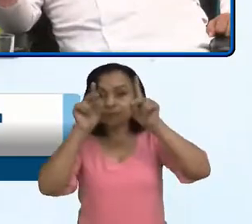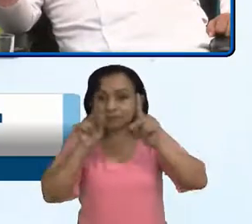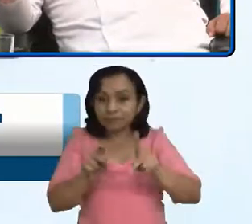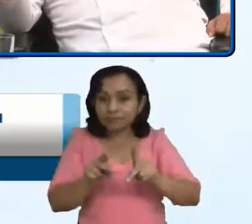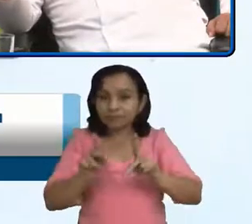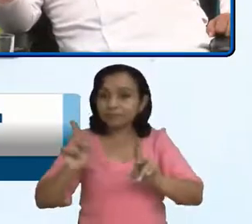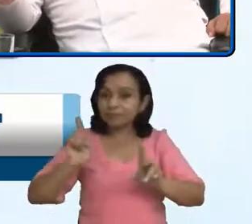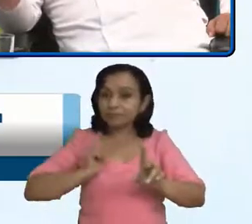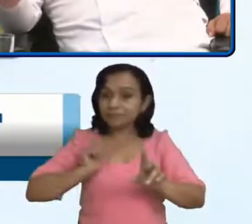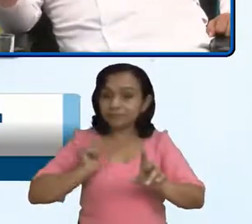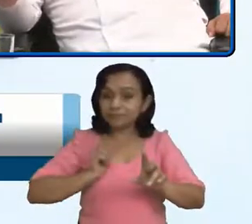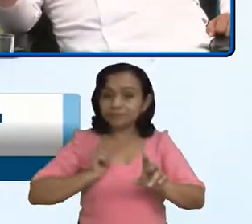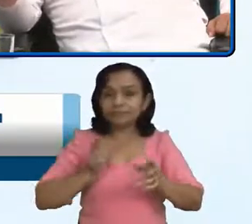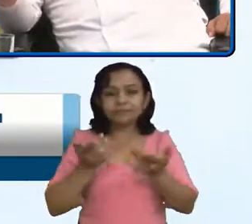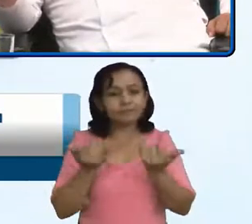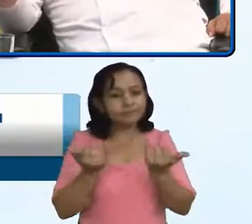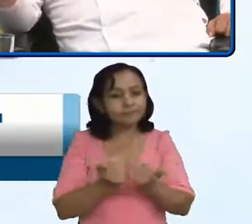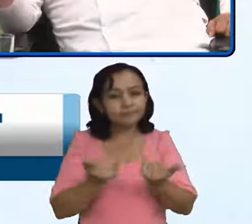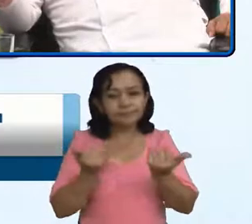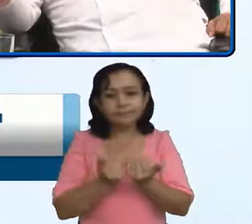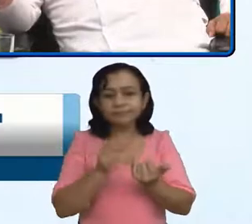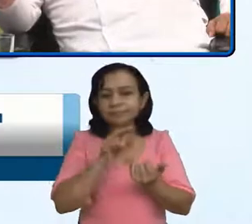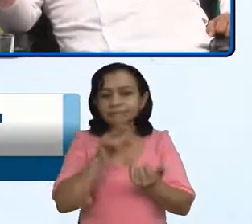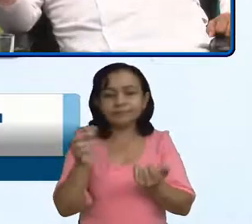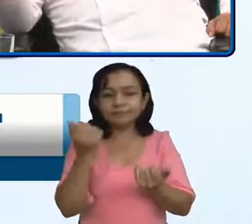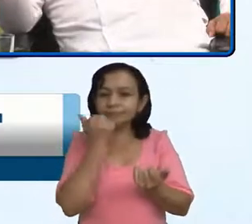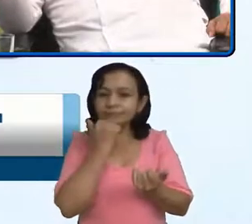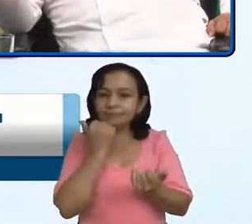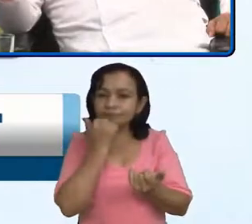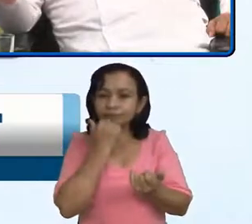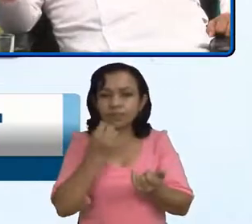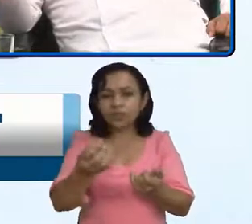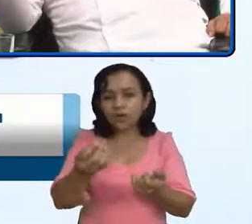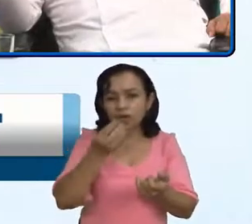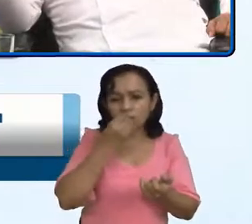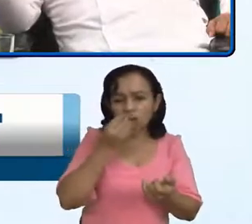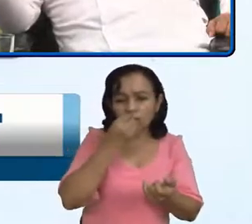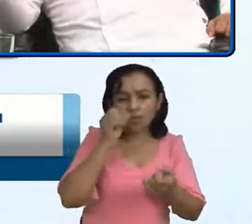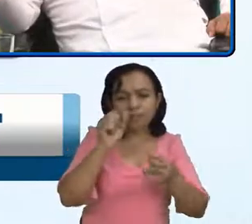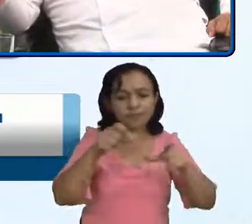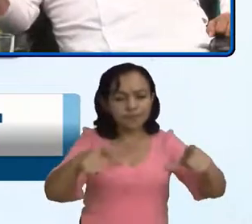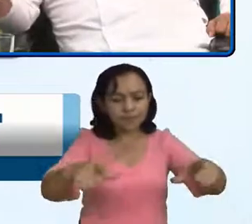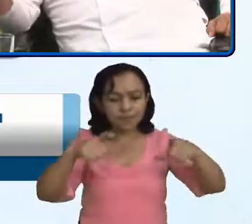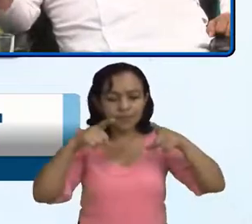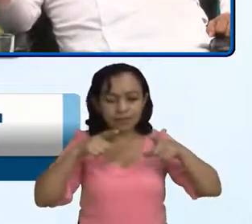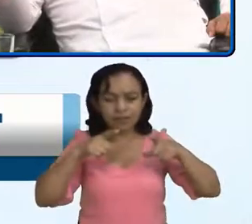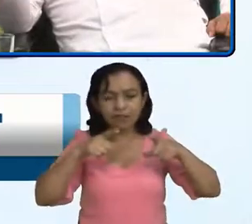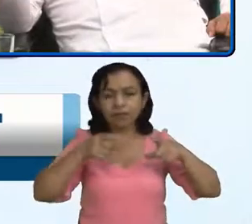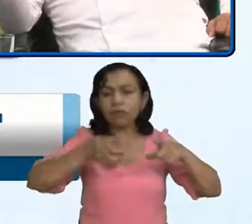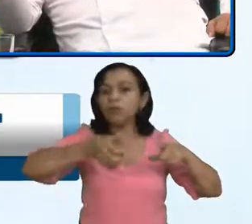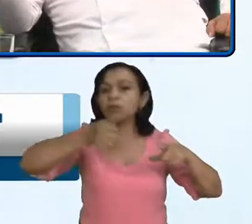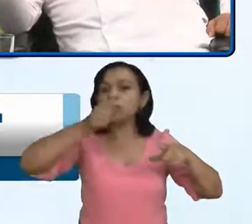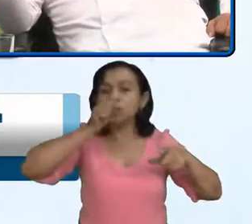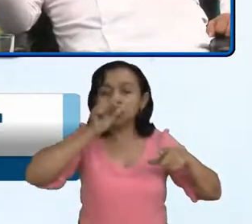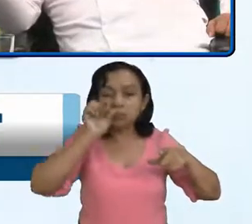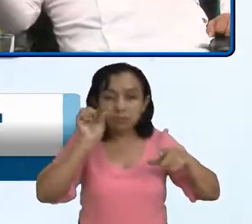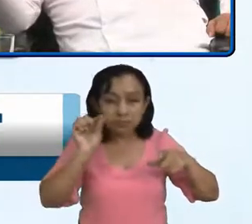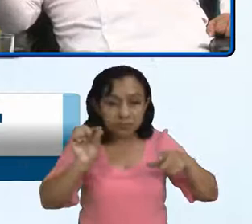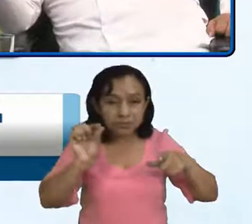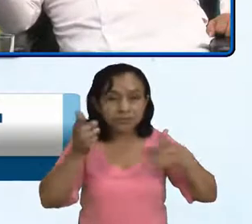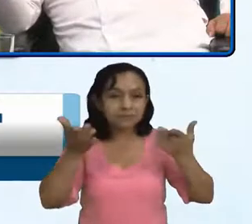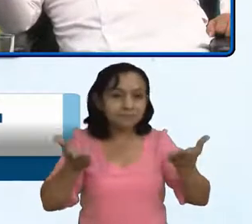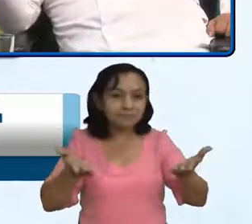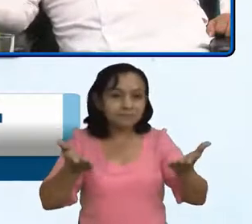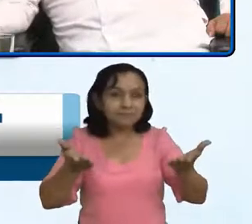viene cometiendo los mismos errores con respecto a su alimentación, a su ingesta de líquido, ¿verdad?,